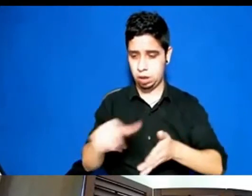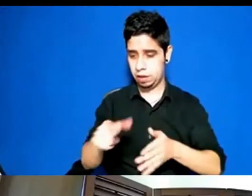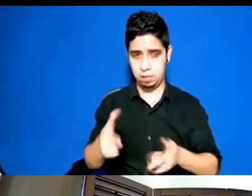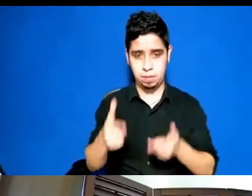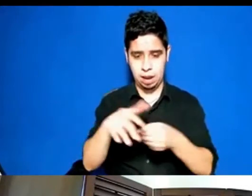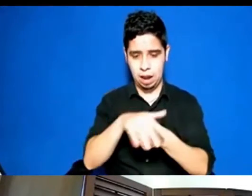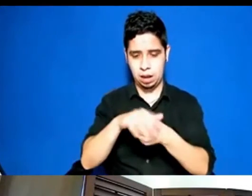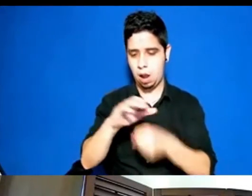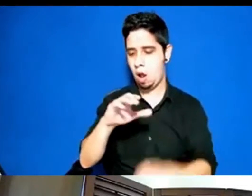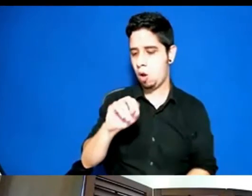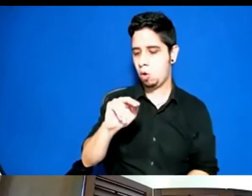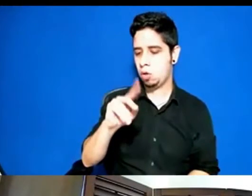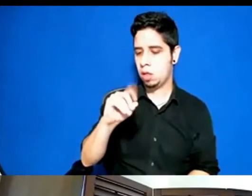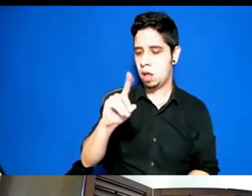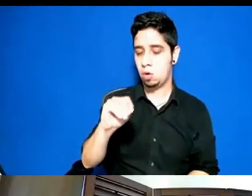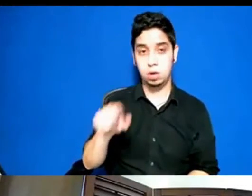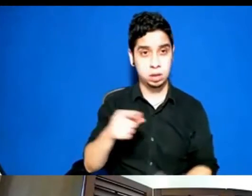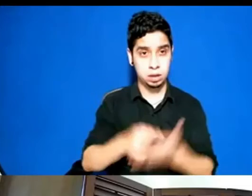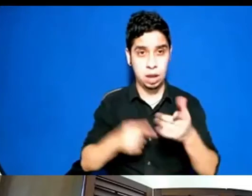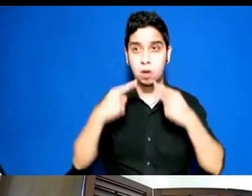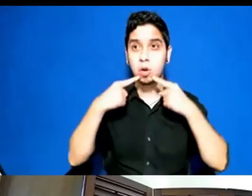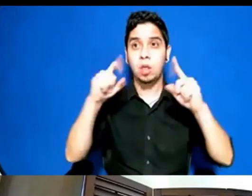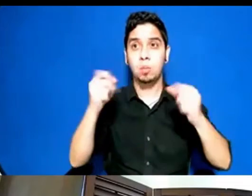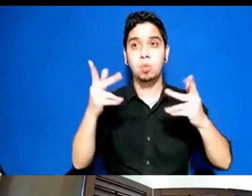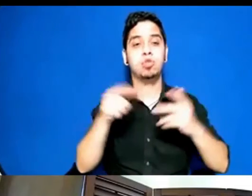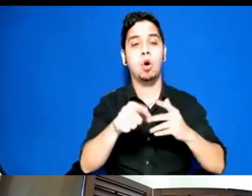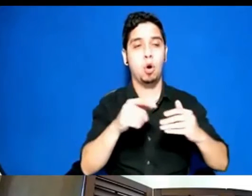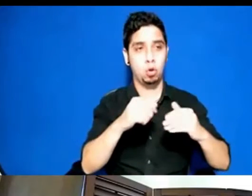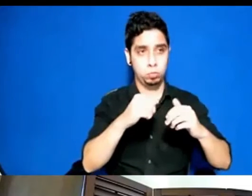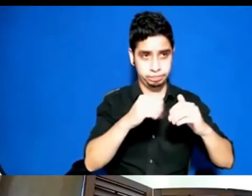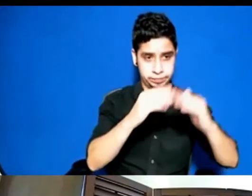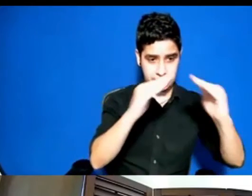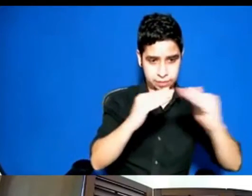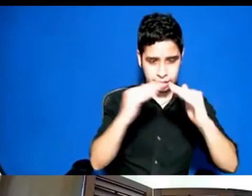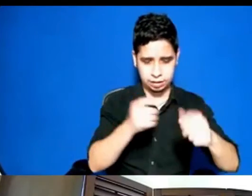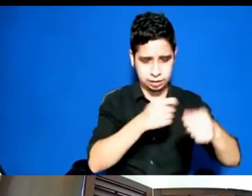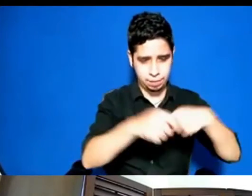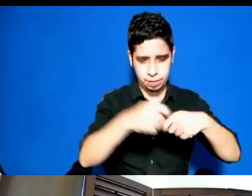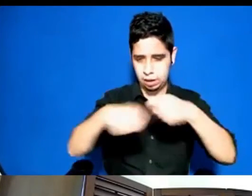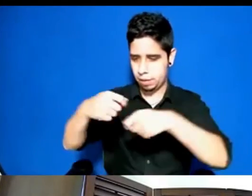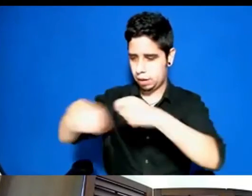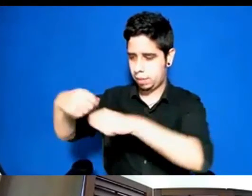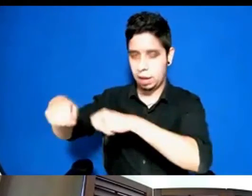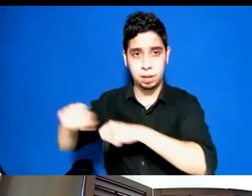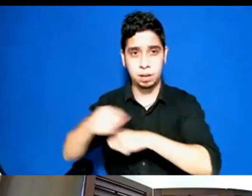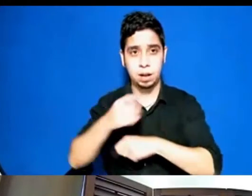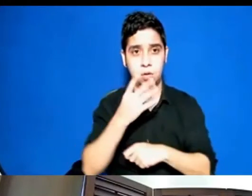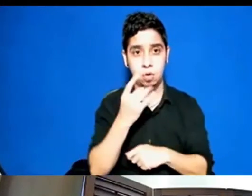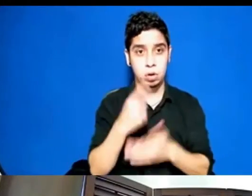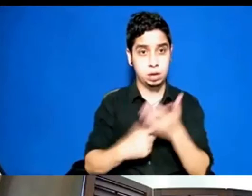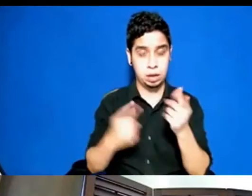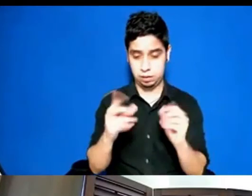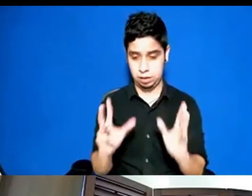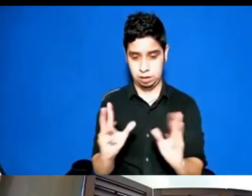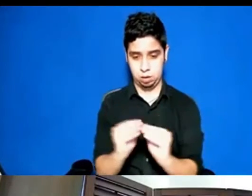que han logrado que muchos de los condominios cambien sus luces. Ellos se reúnen con la junta de directores